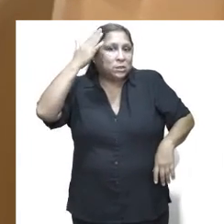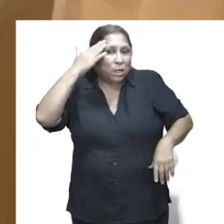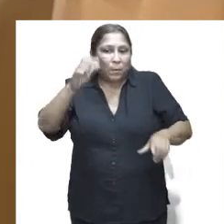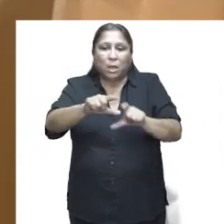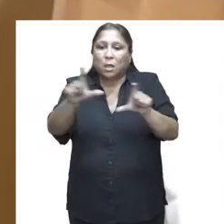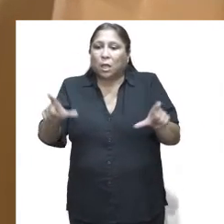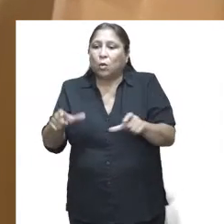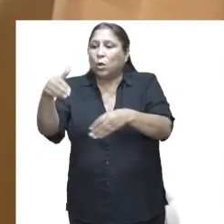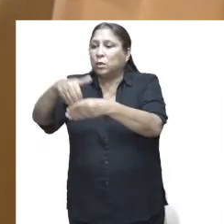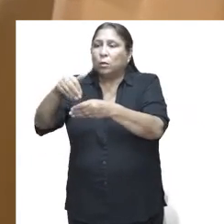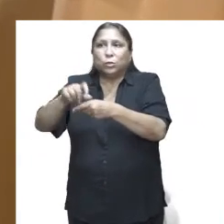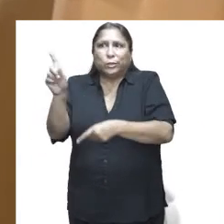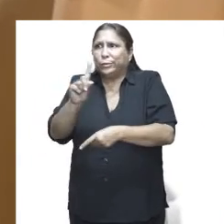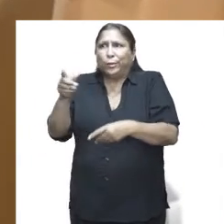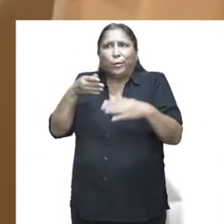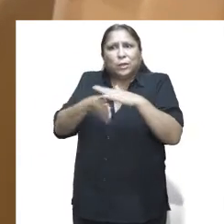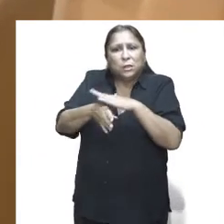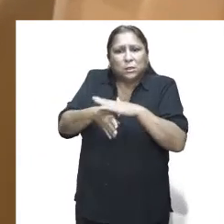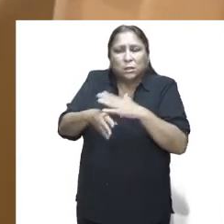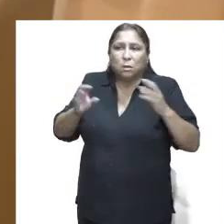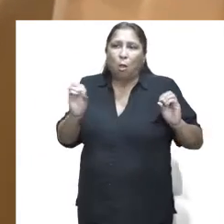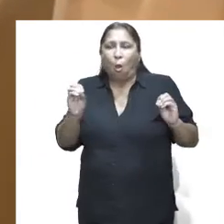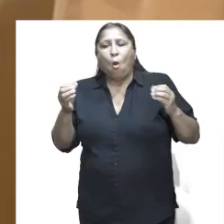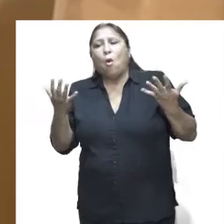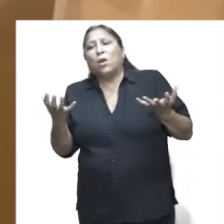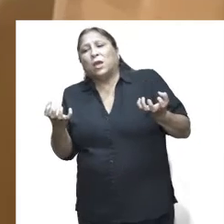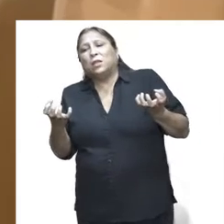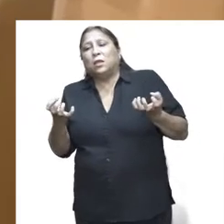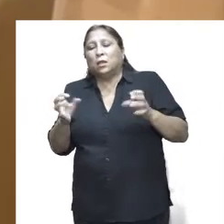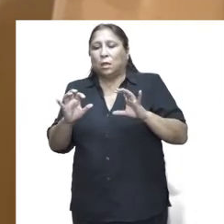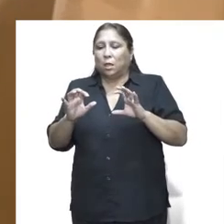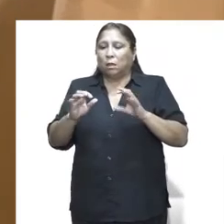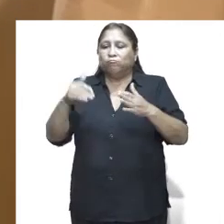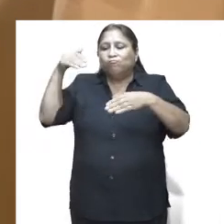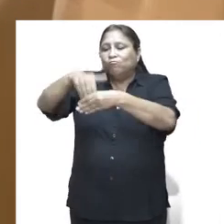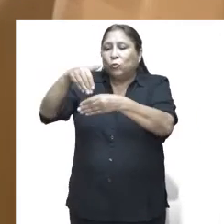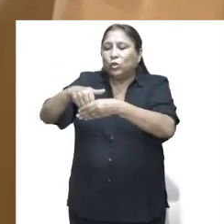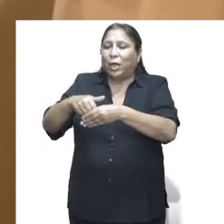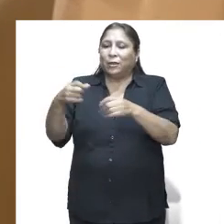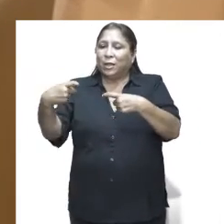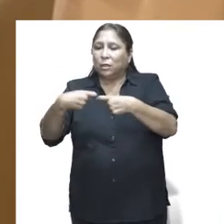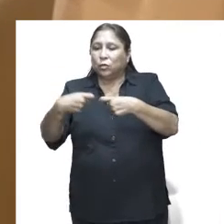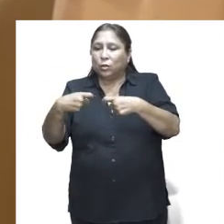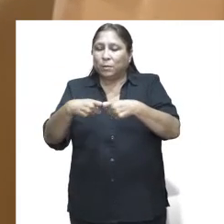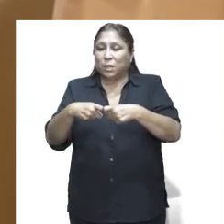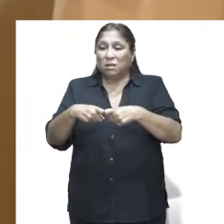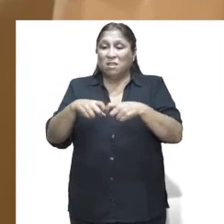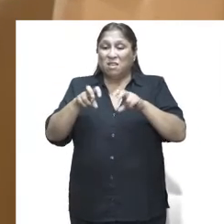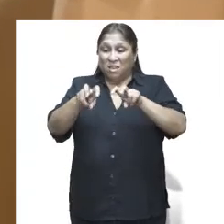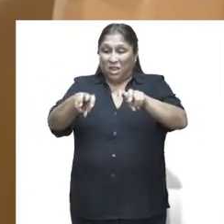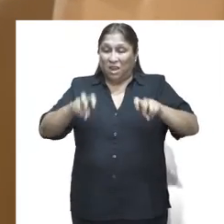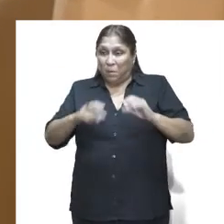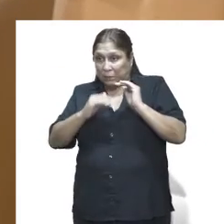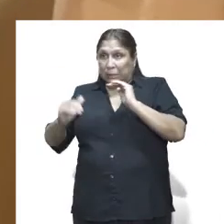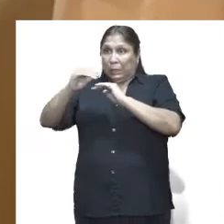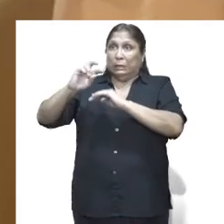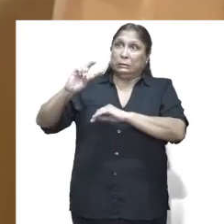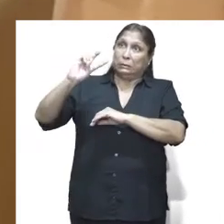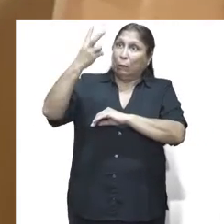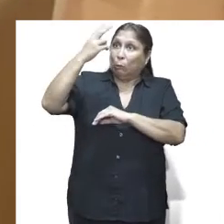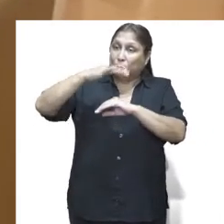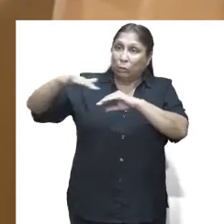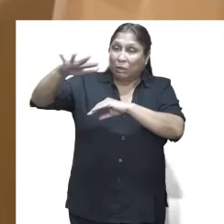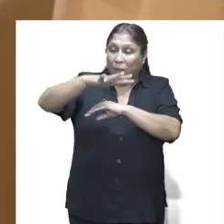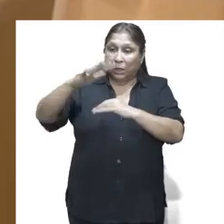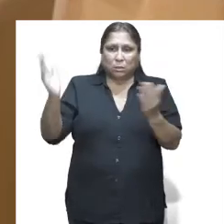no es accesible o que tiene que votar electrónicamente en un centro donde su mesa está ubicada en el segundo nivel y vea que existe este